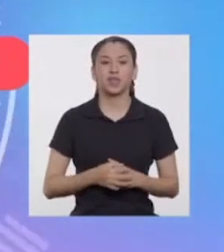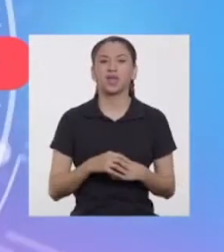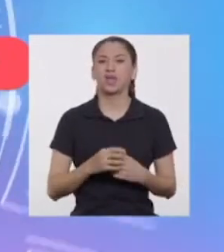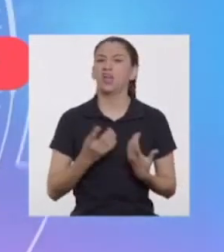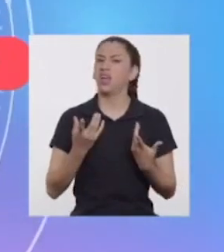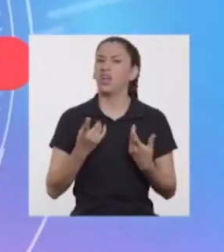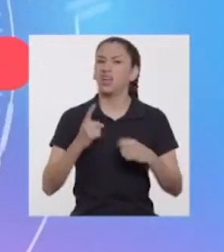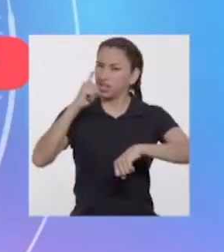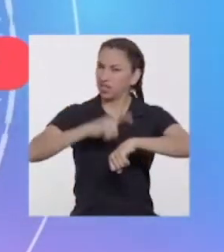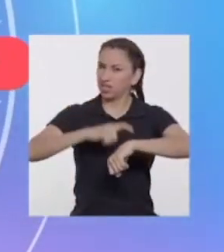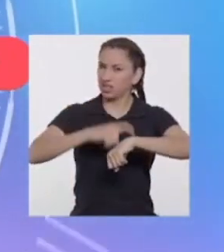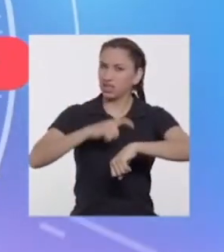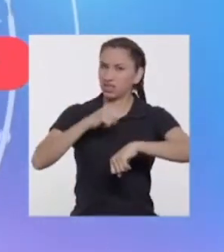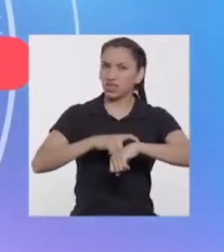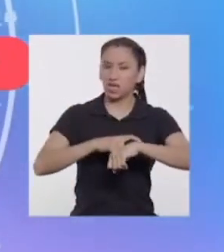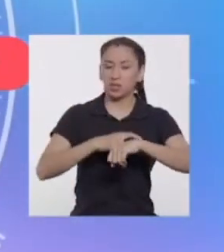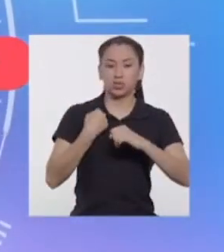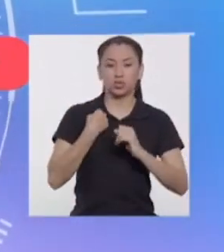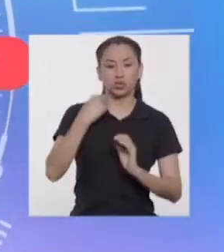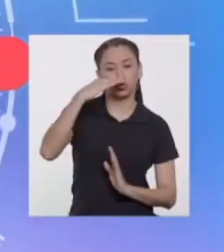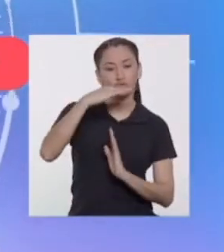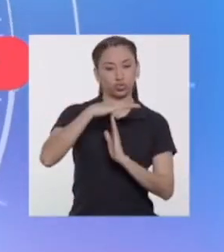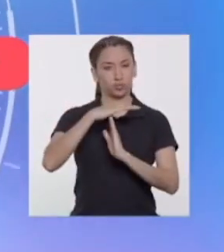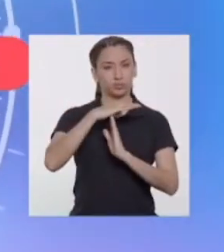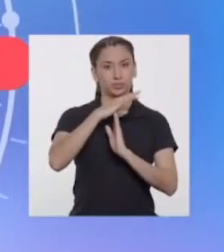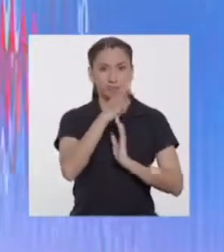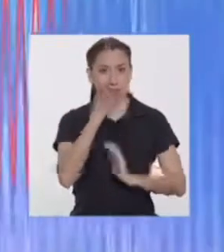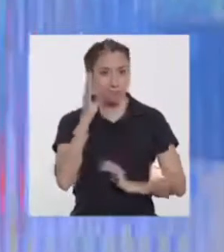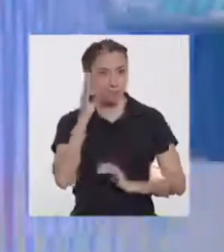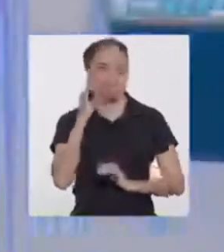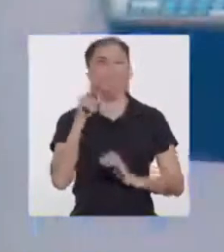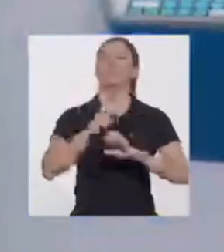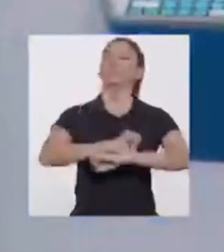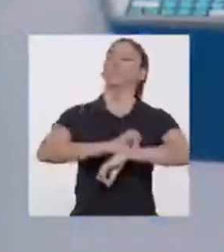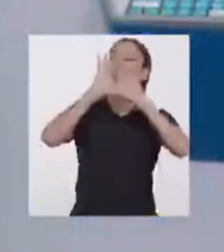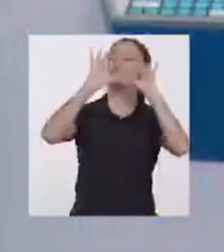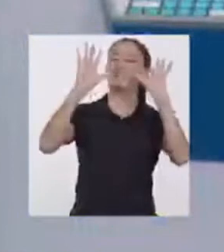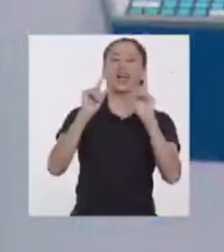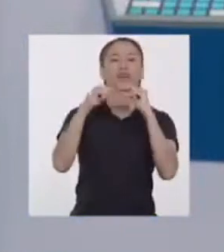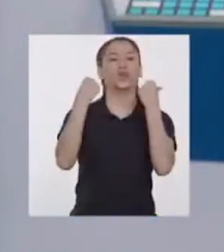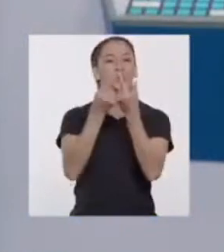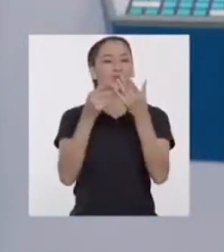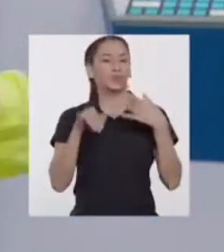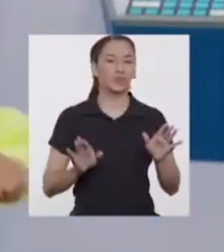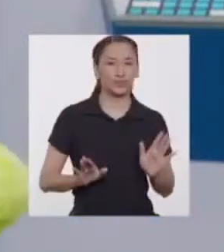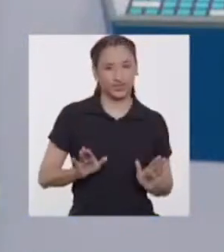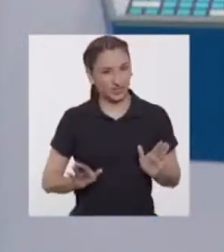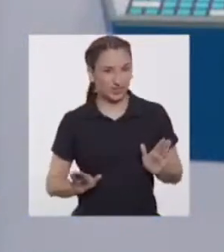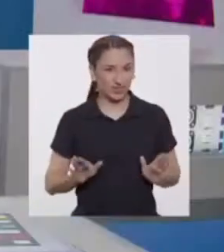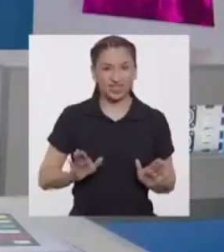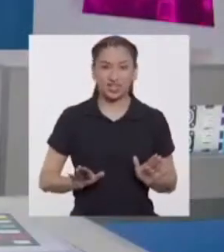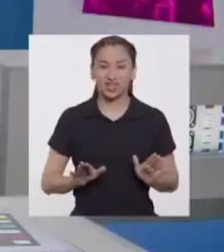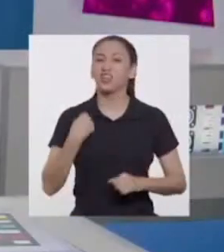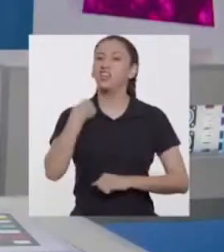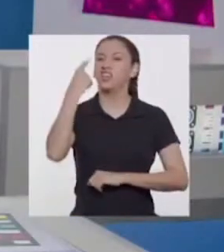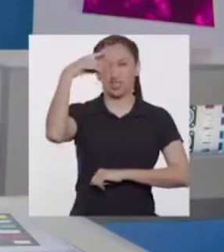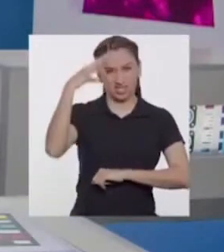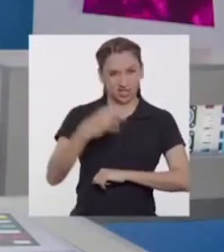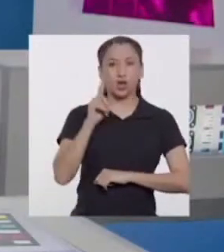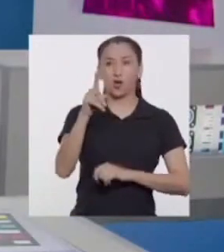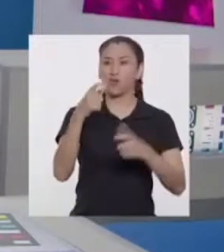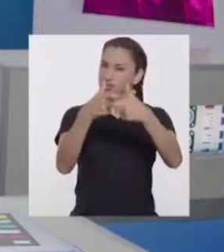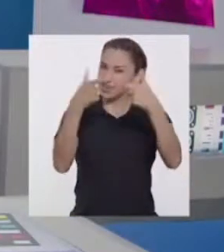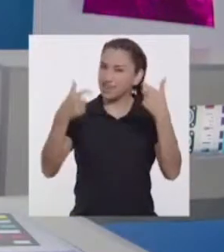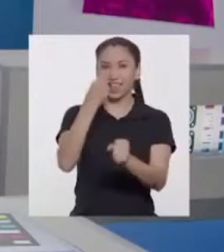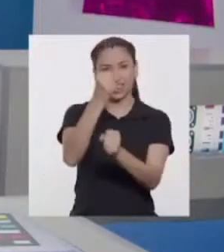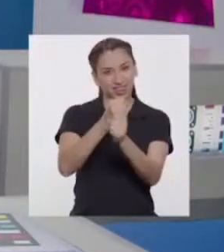¿En qué momento es necesario guardar silencio? ¡Está clarísimo, equipo pingüino! Creo que han hecho